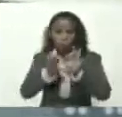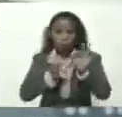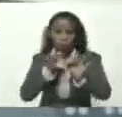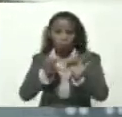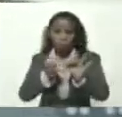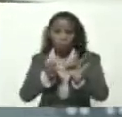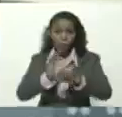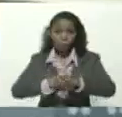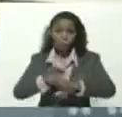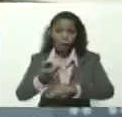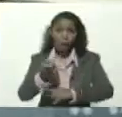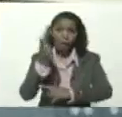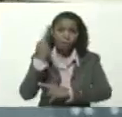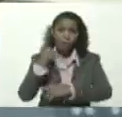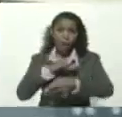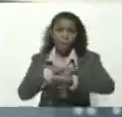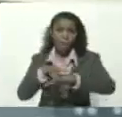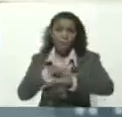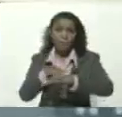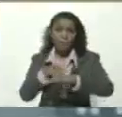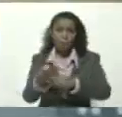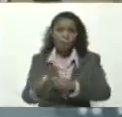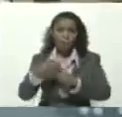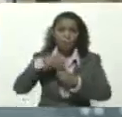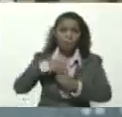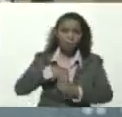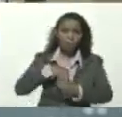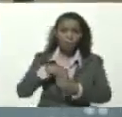ayer el ministro del Interior